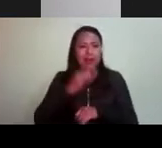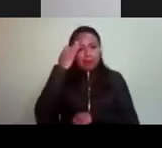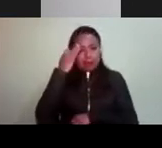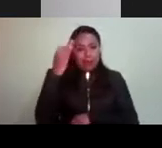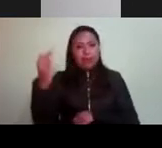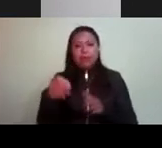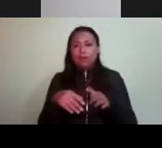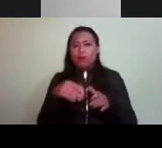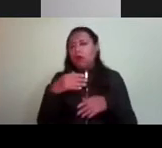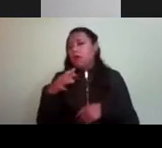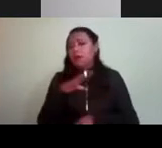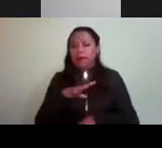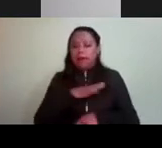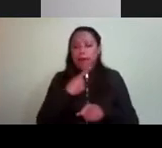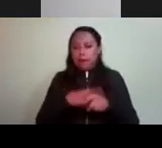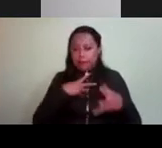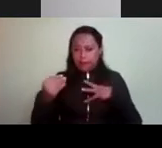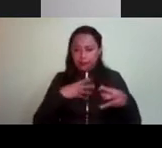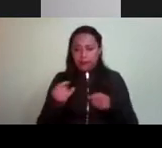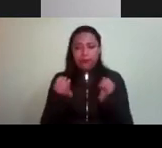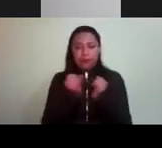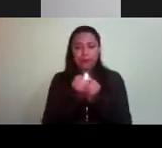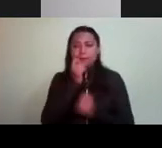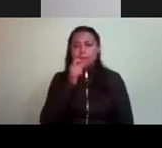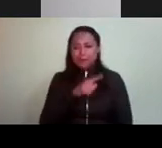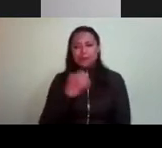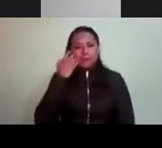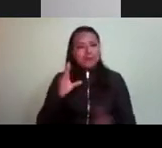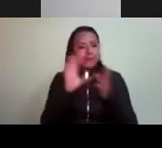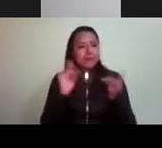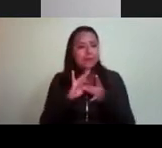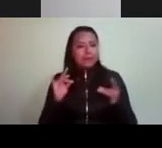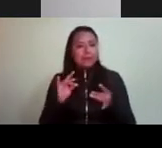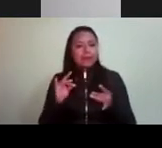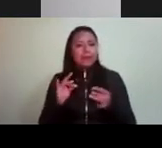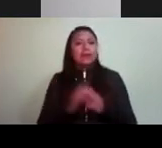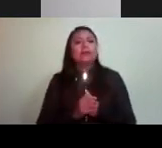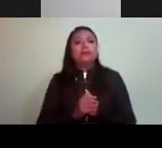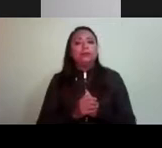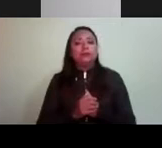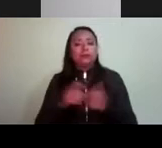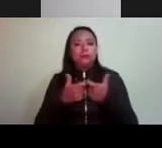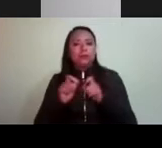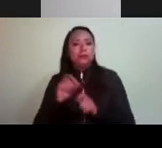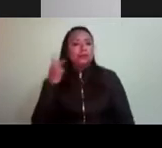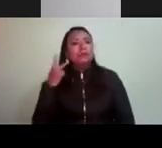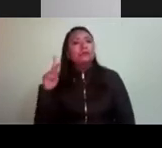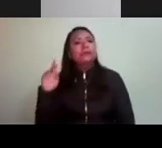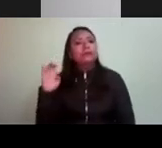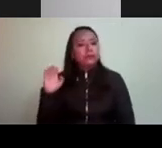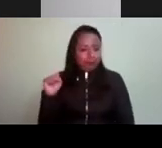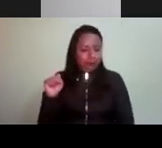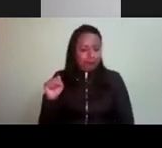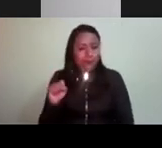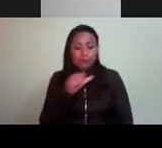También quiero comentarles a los compañeros del partido de la Asociación Encuentro Social que la